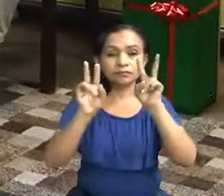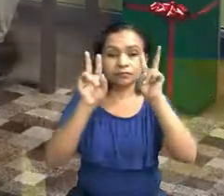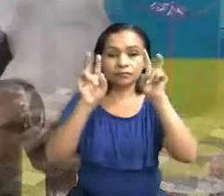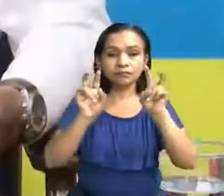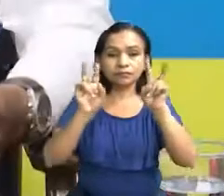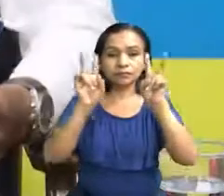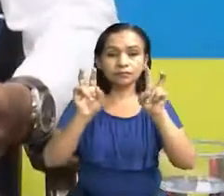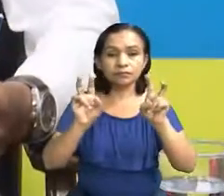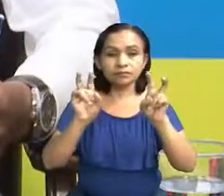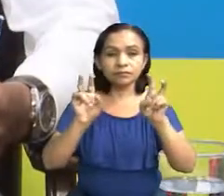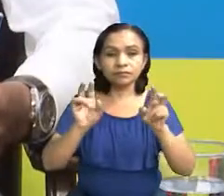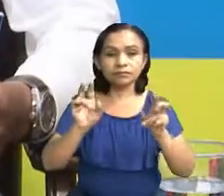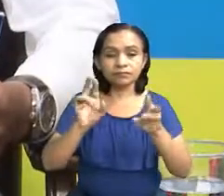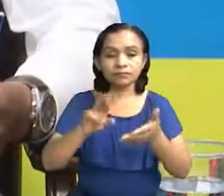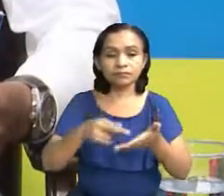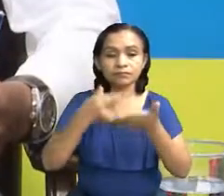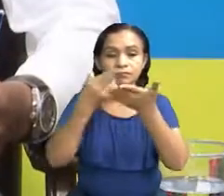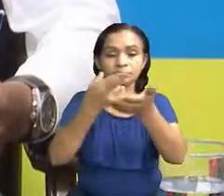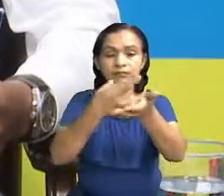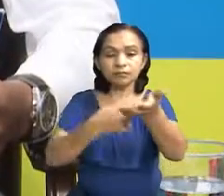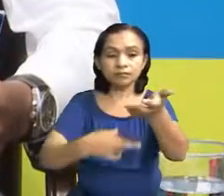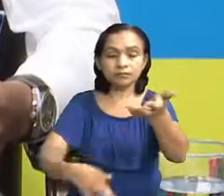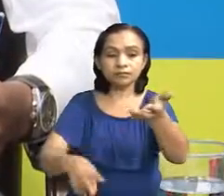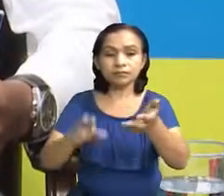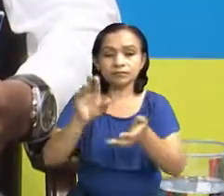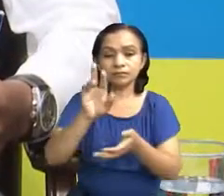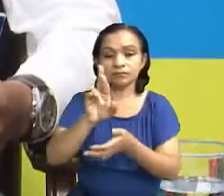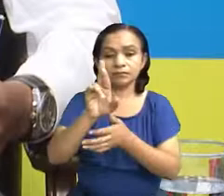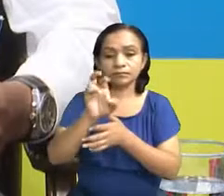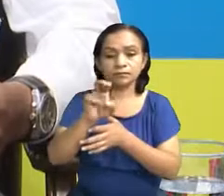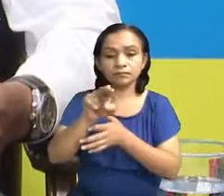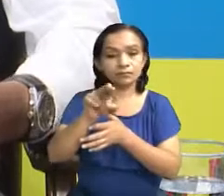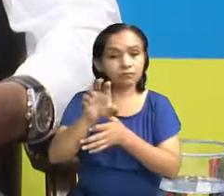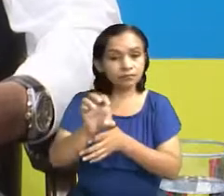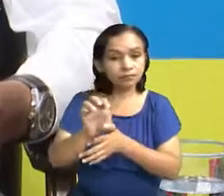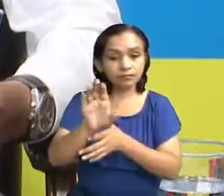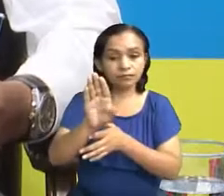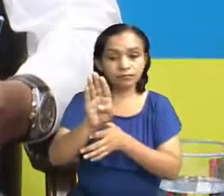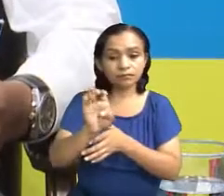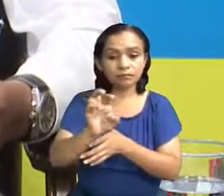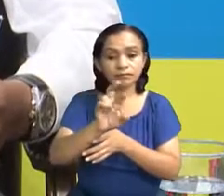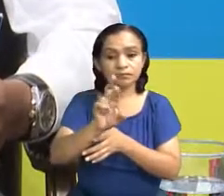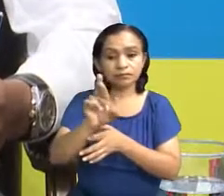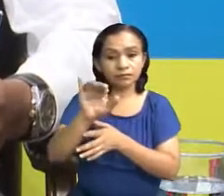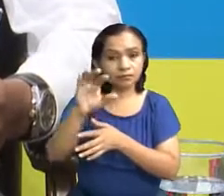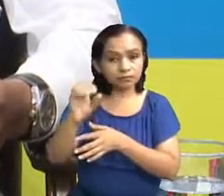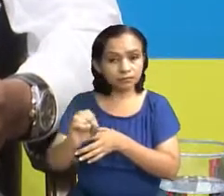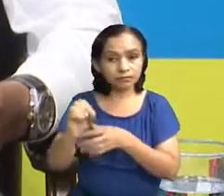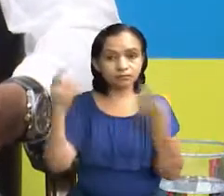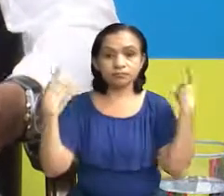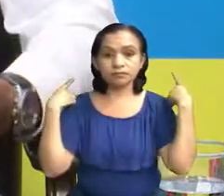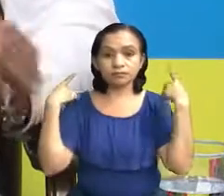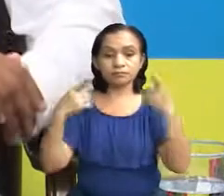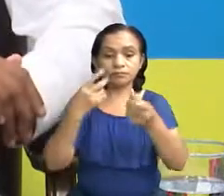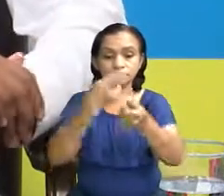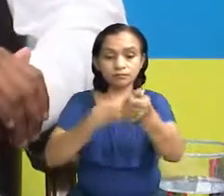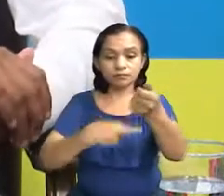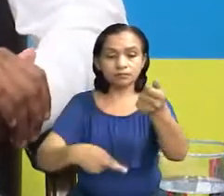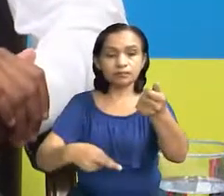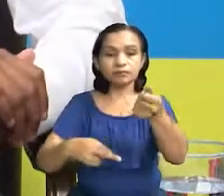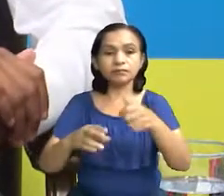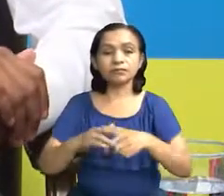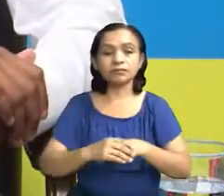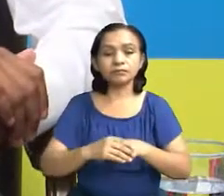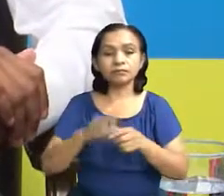importancia de donar sangre. Estamos con el doctor René Berrío, quien es director del Banco Nacional de Sangre, ubicado